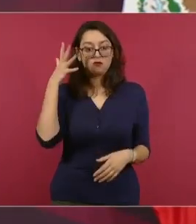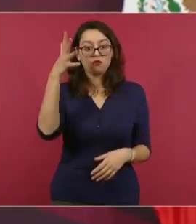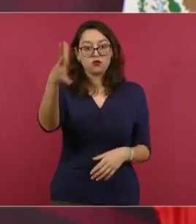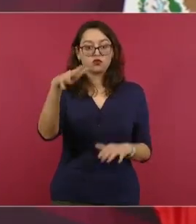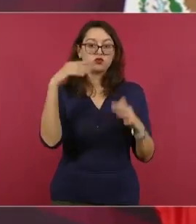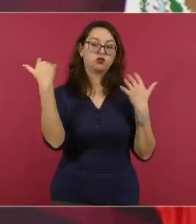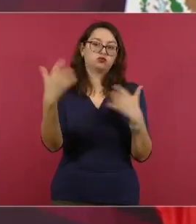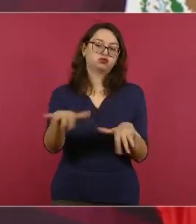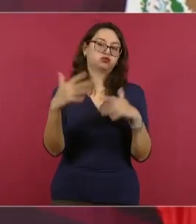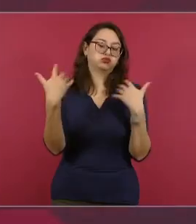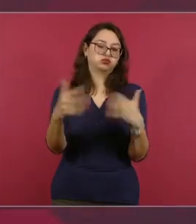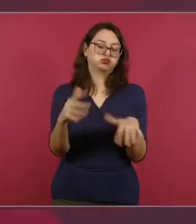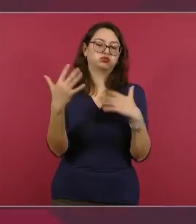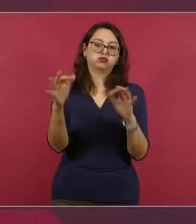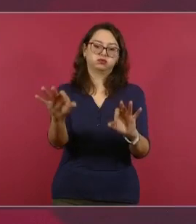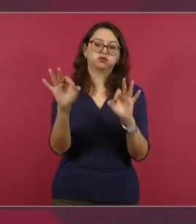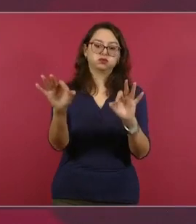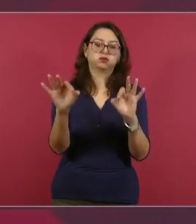promisorio,